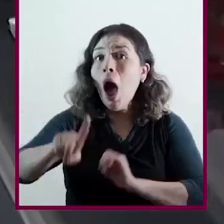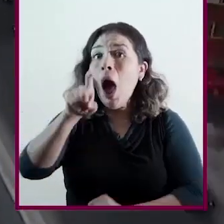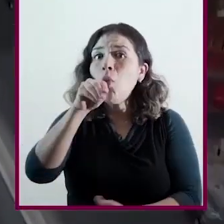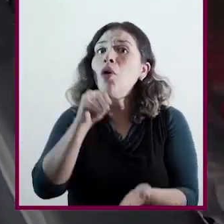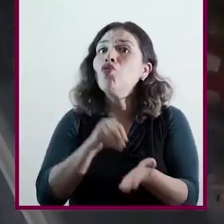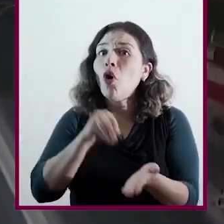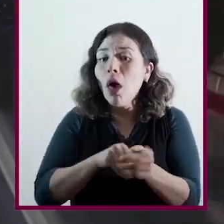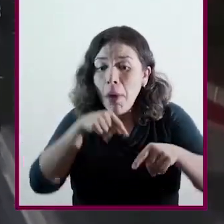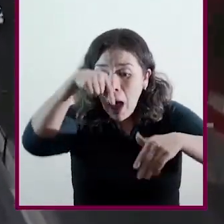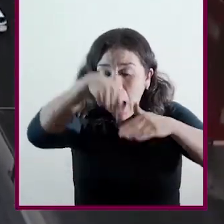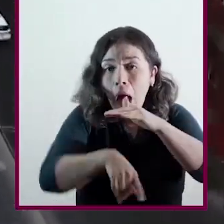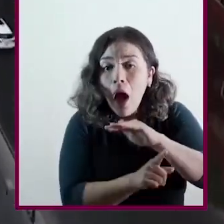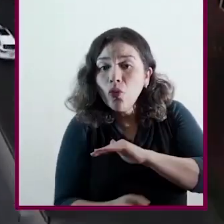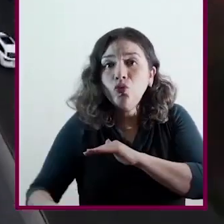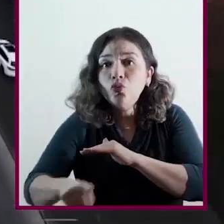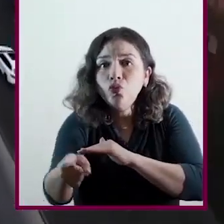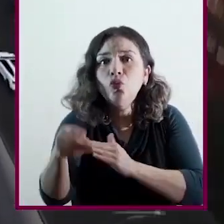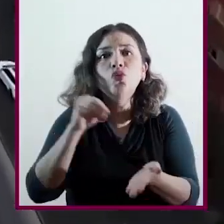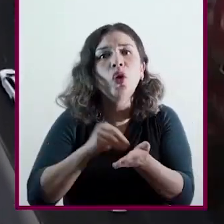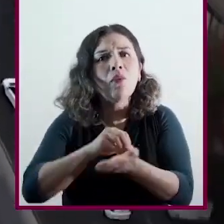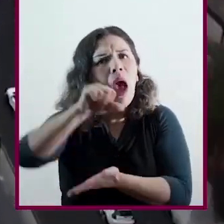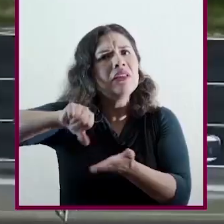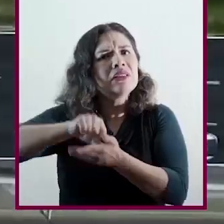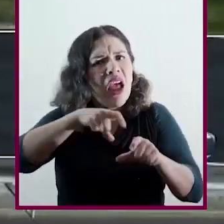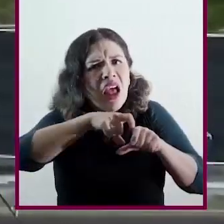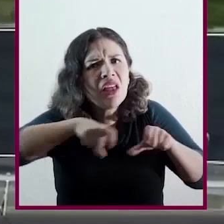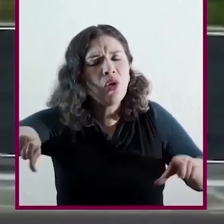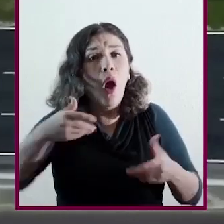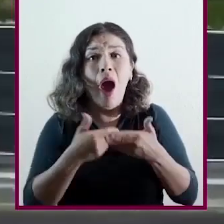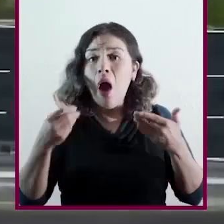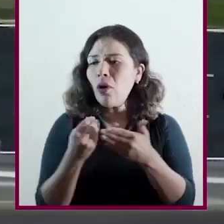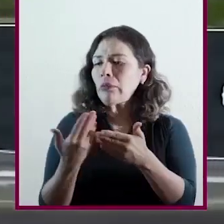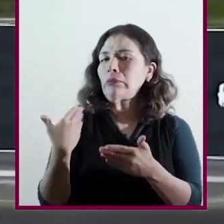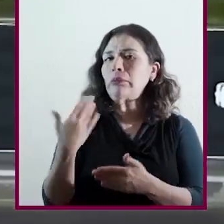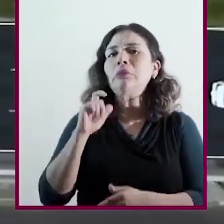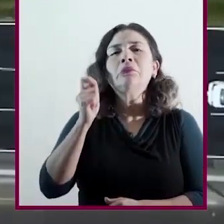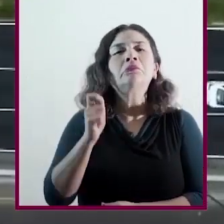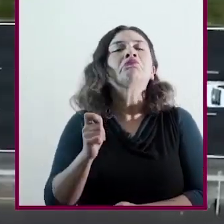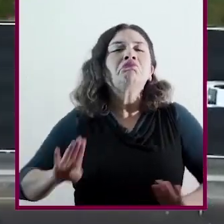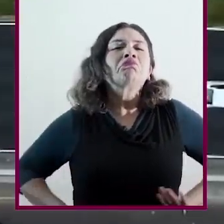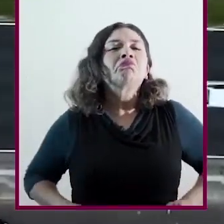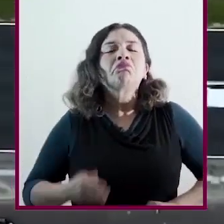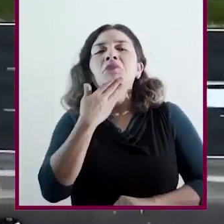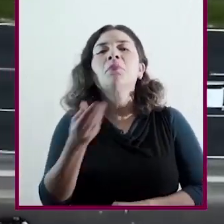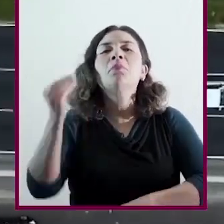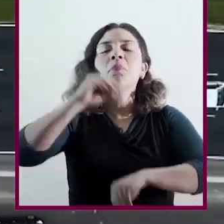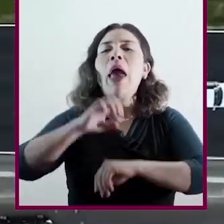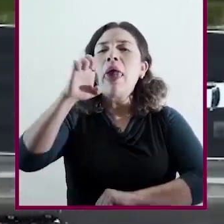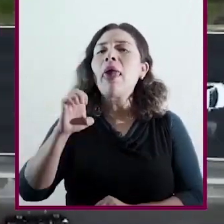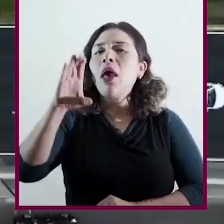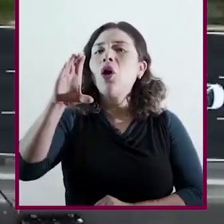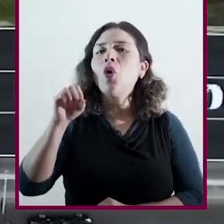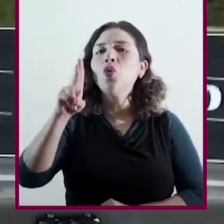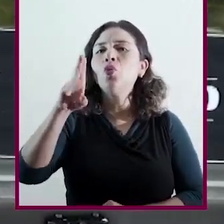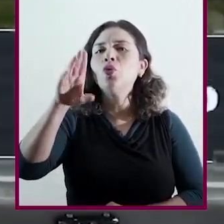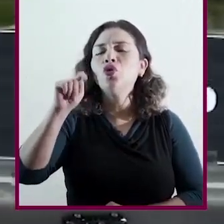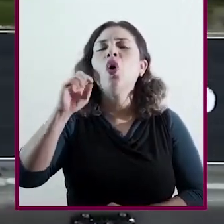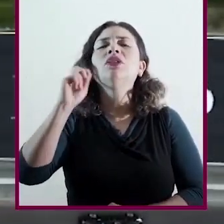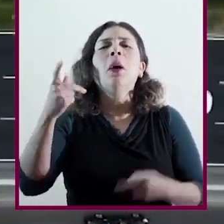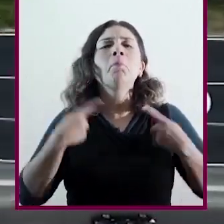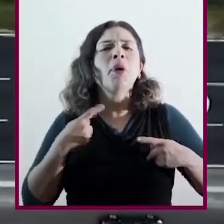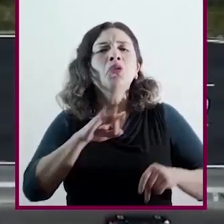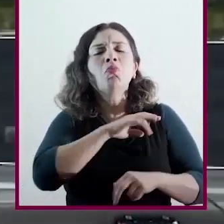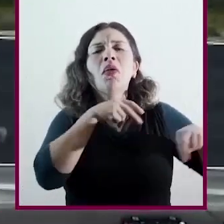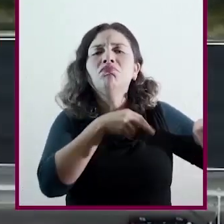agua continúa su recorrido en el centro de la avenida y recientemente fue el pretexto ideal para crear el ecoducto, un